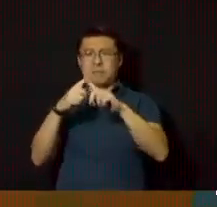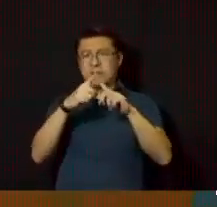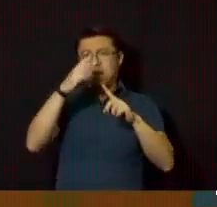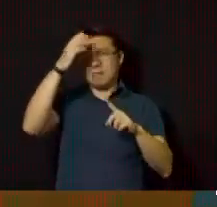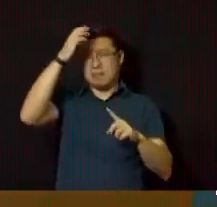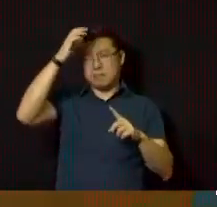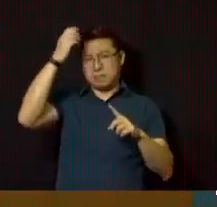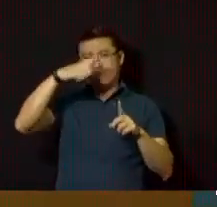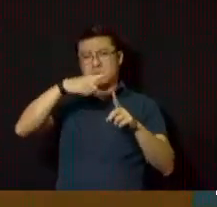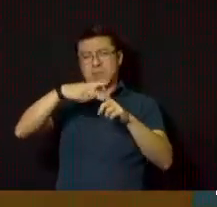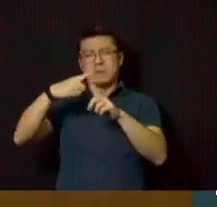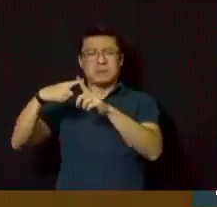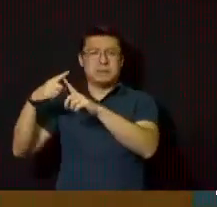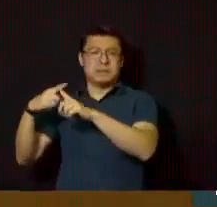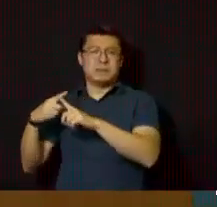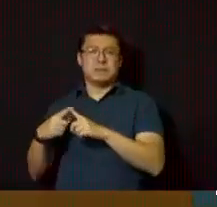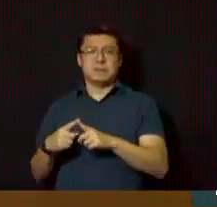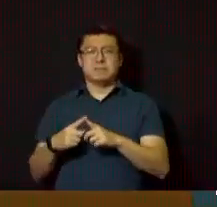cultura,